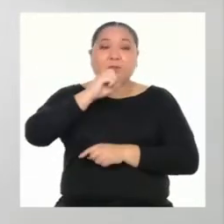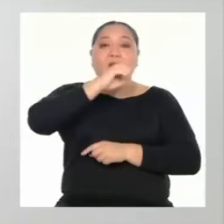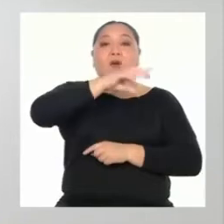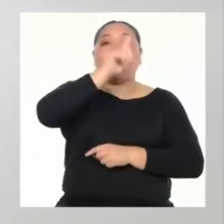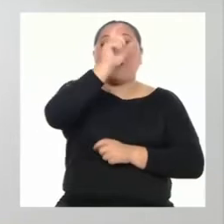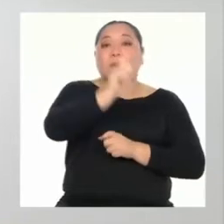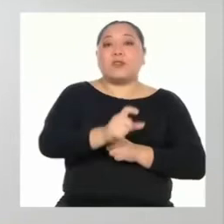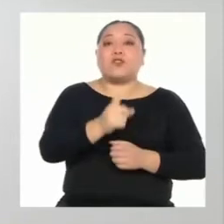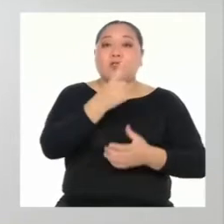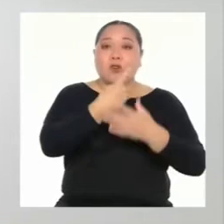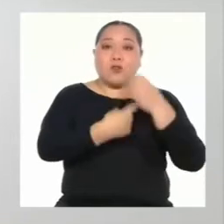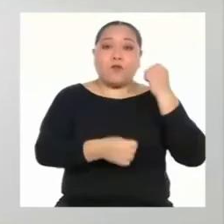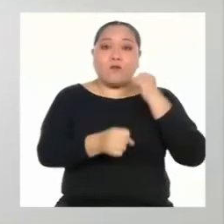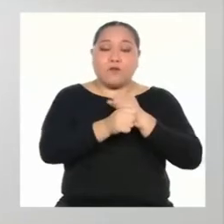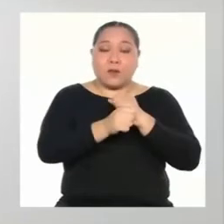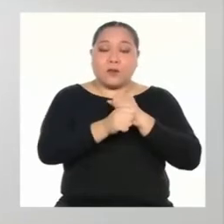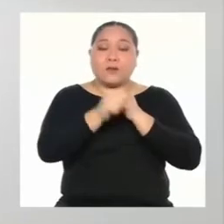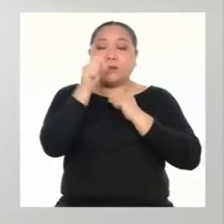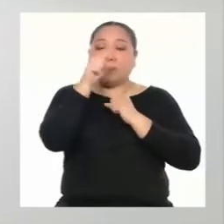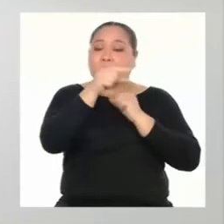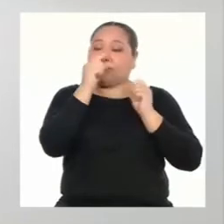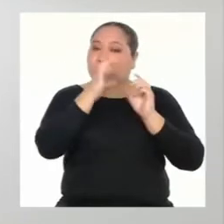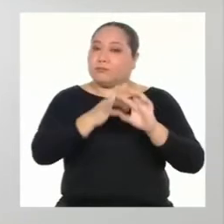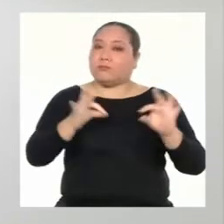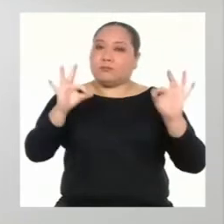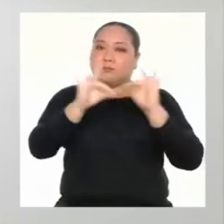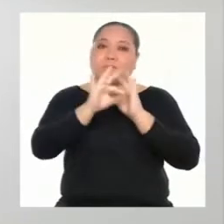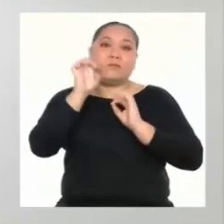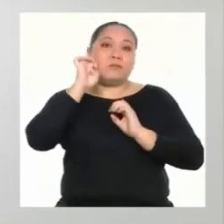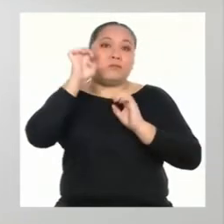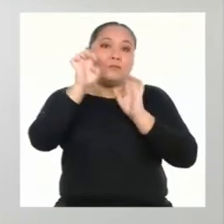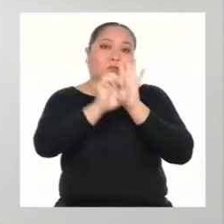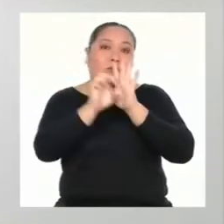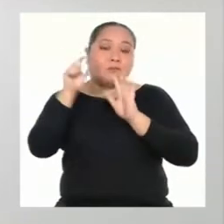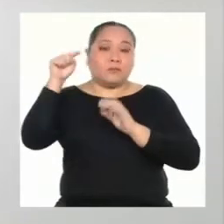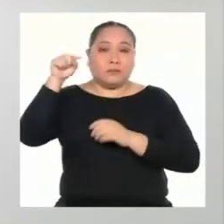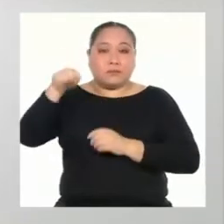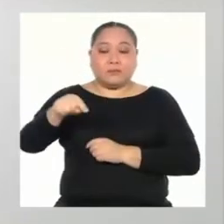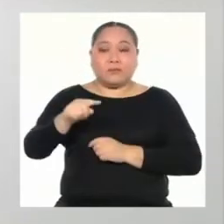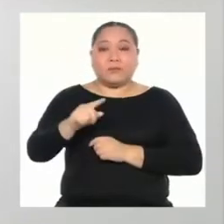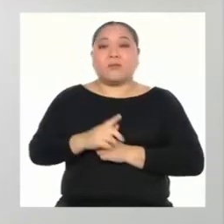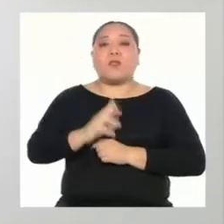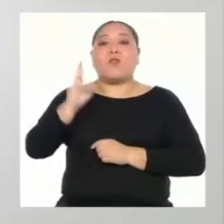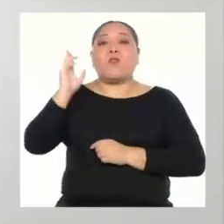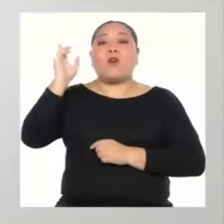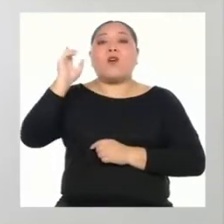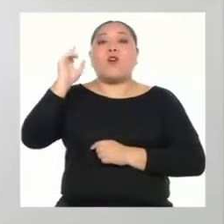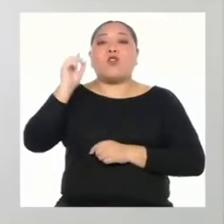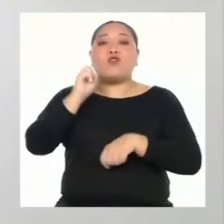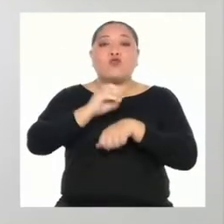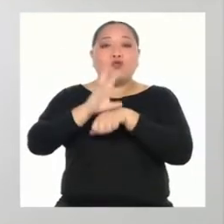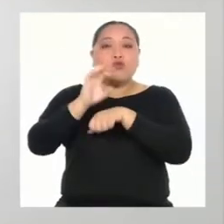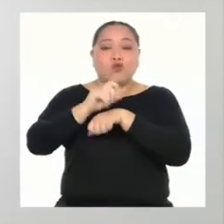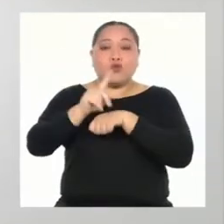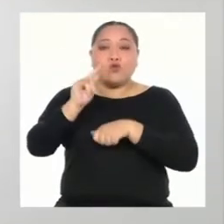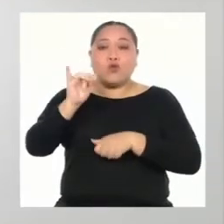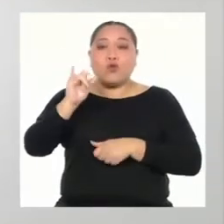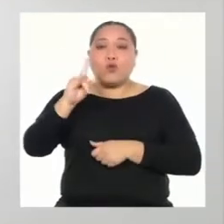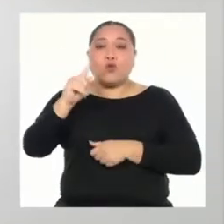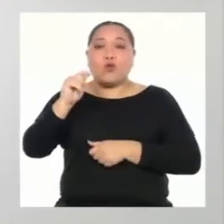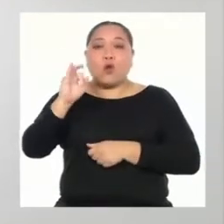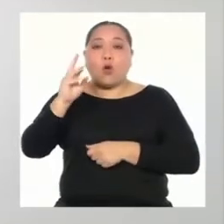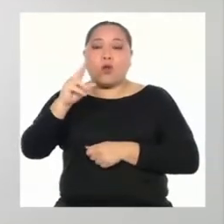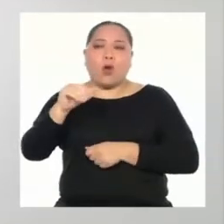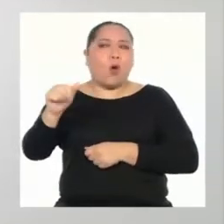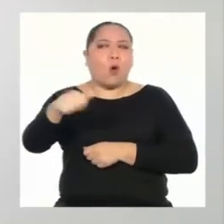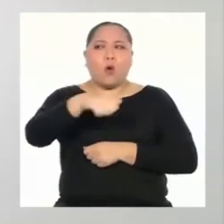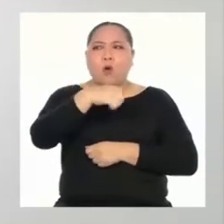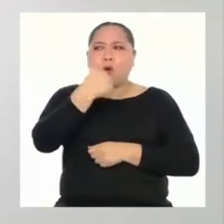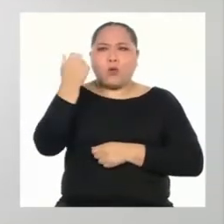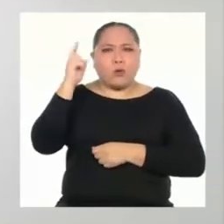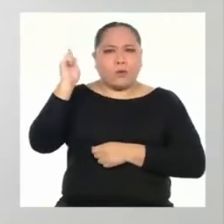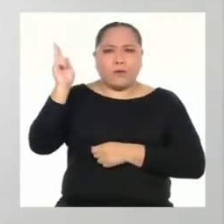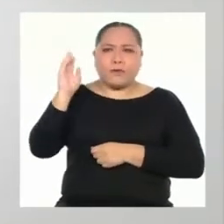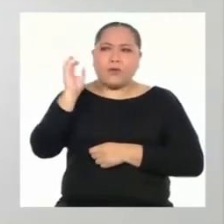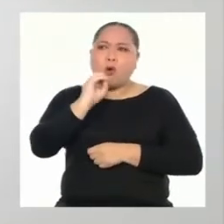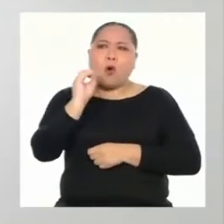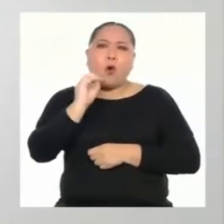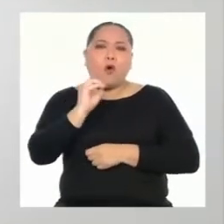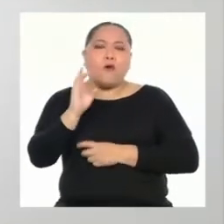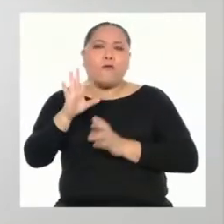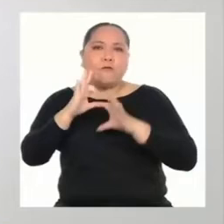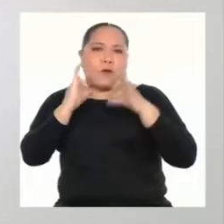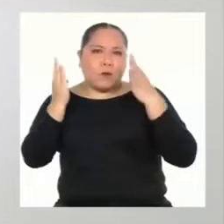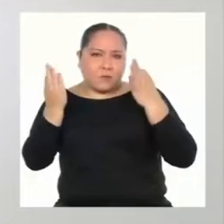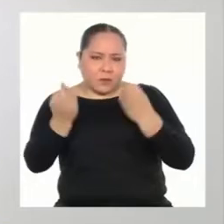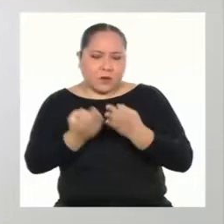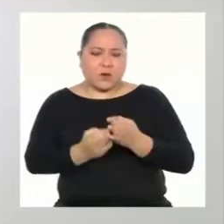muy importante. Por ejemplo, en este caso fue la tutora, pero podría ser otra docente o algún